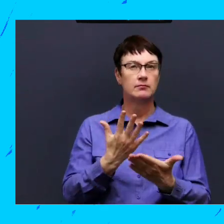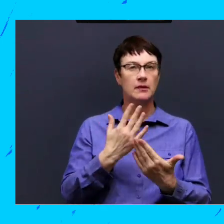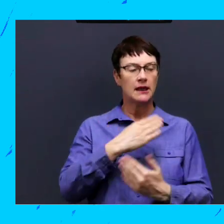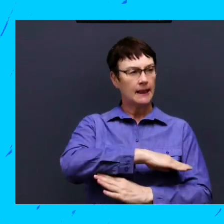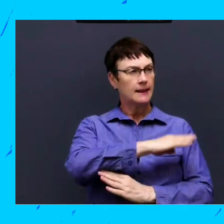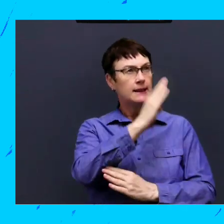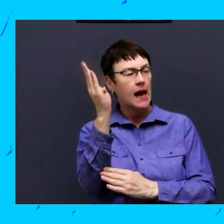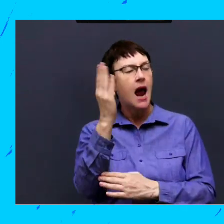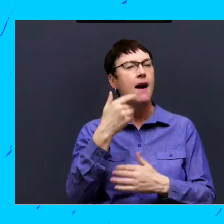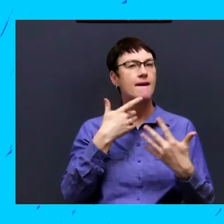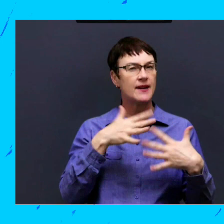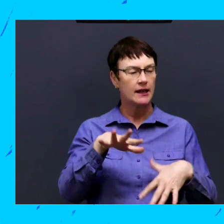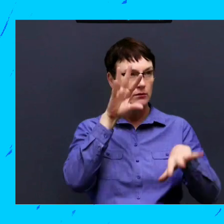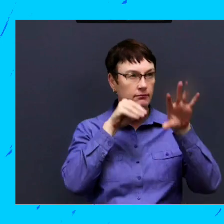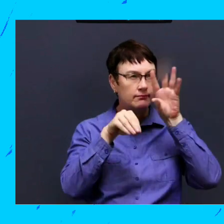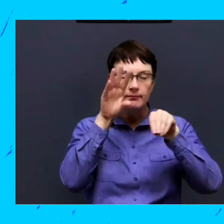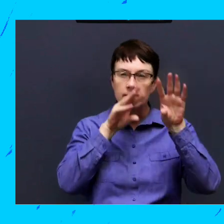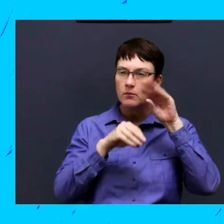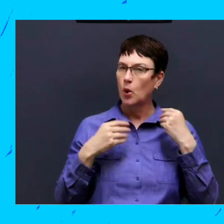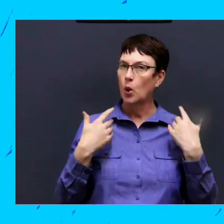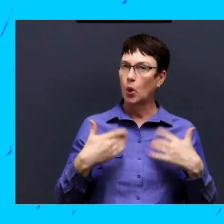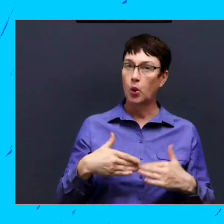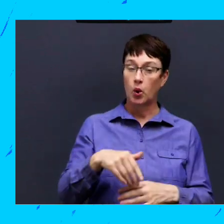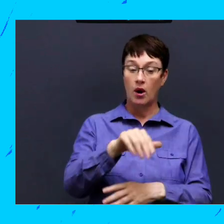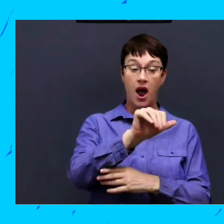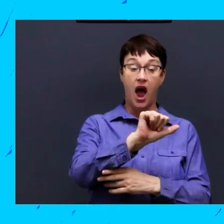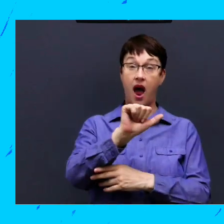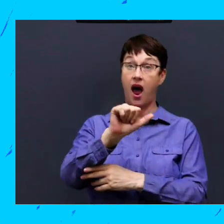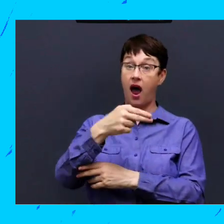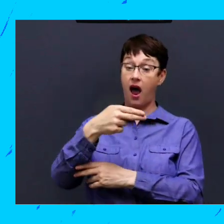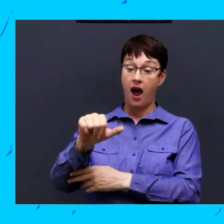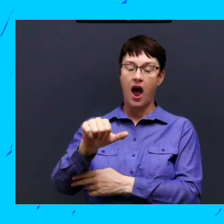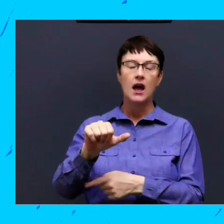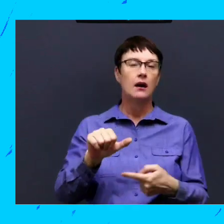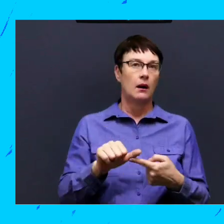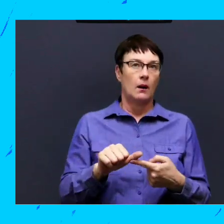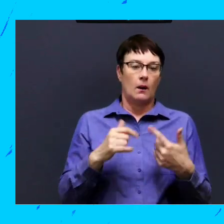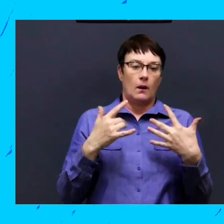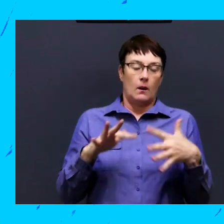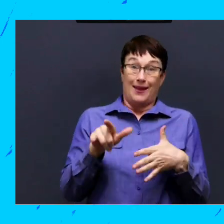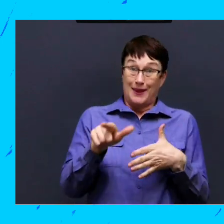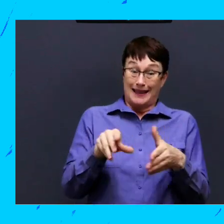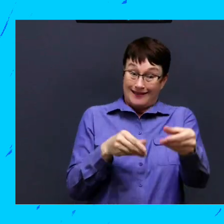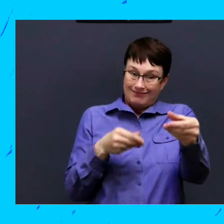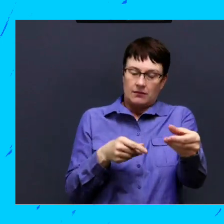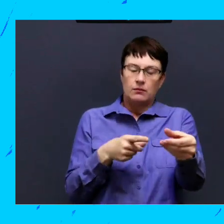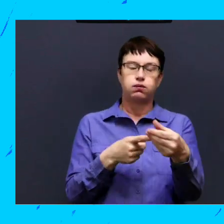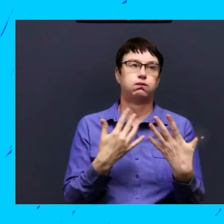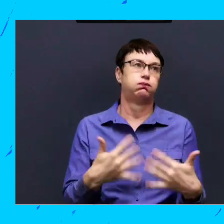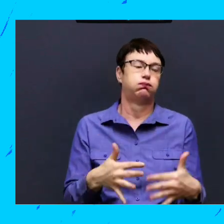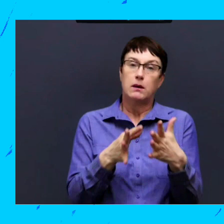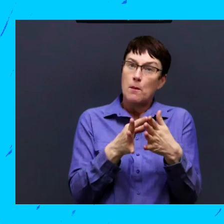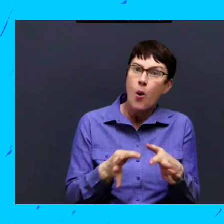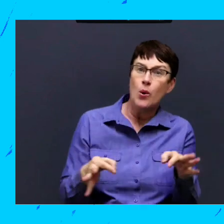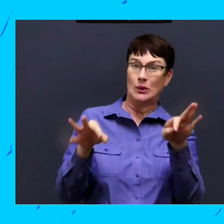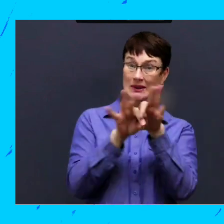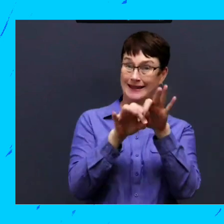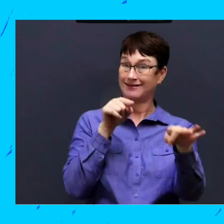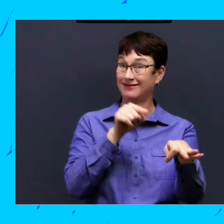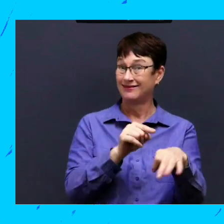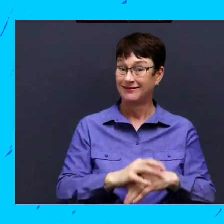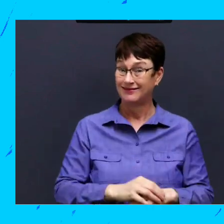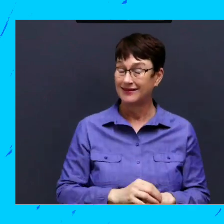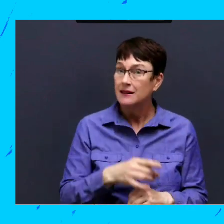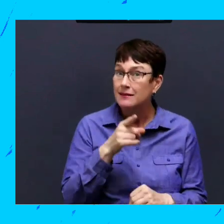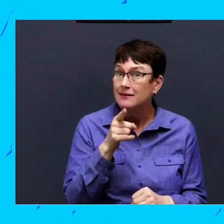hoy estamos recordando la naturaleza esencial de el AHA Guidance. Esto